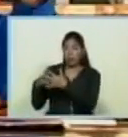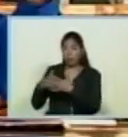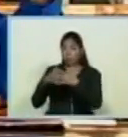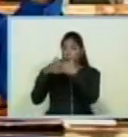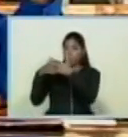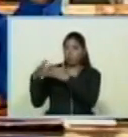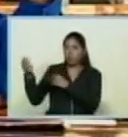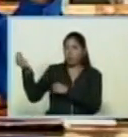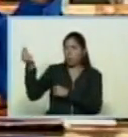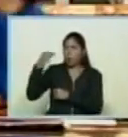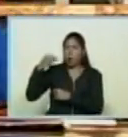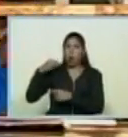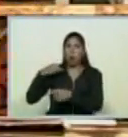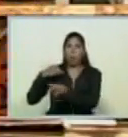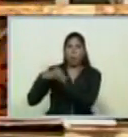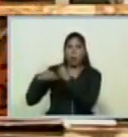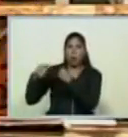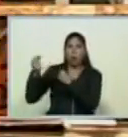atacándonos